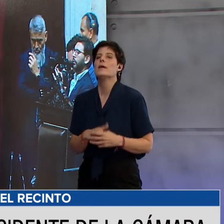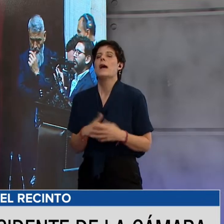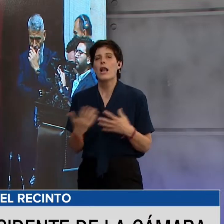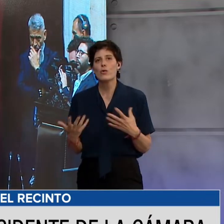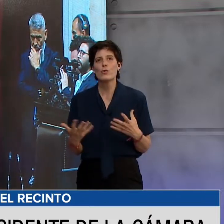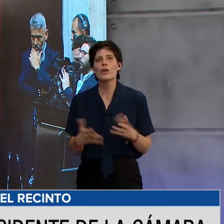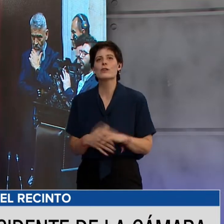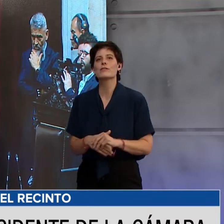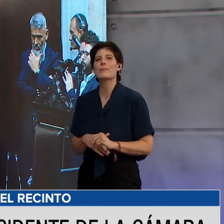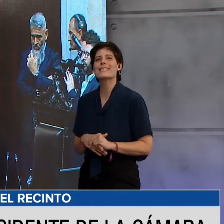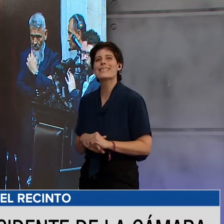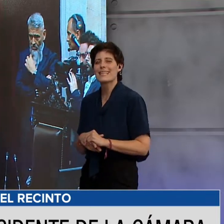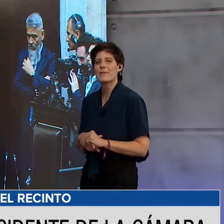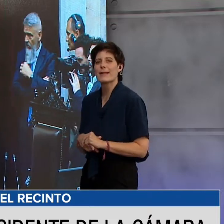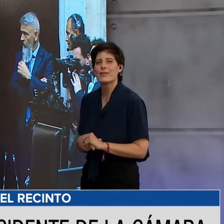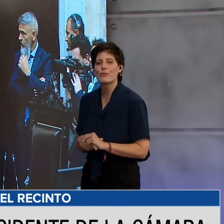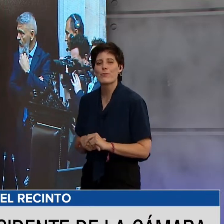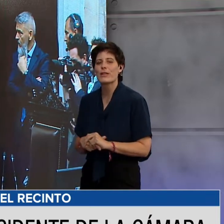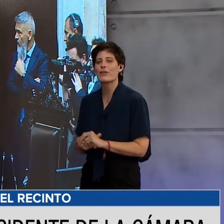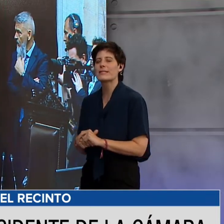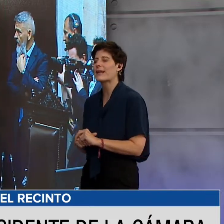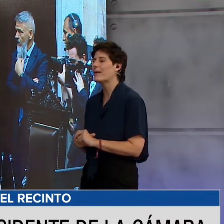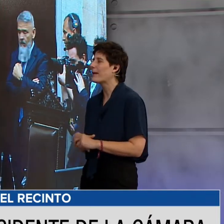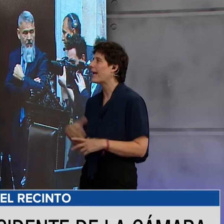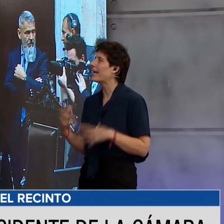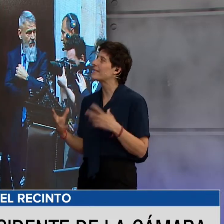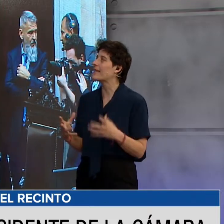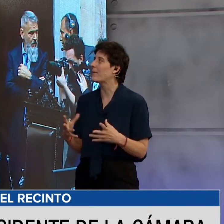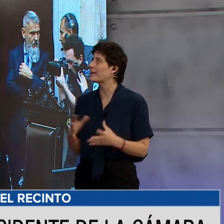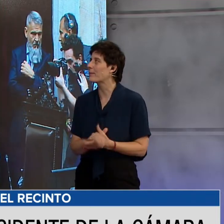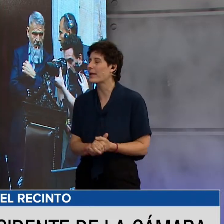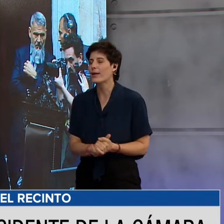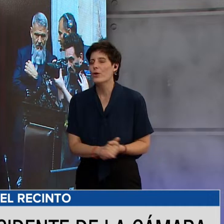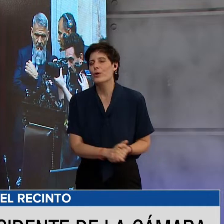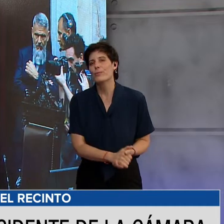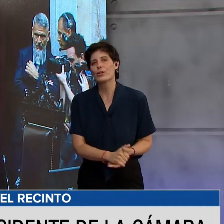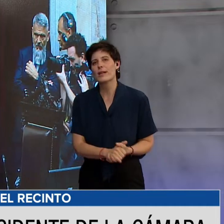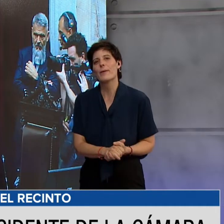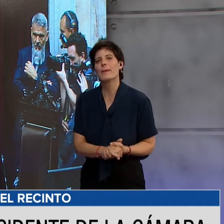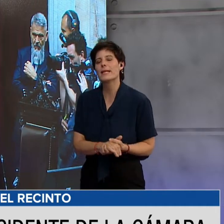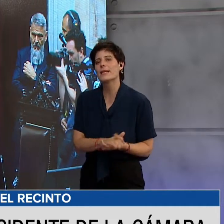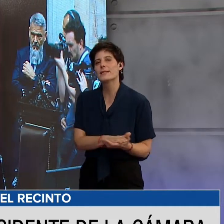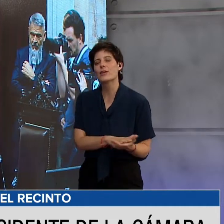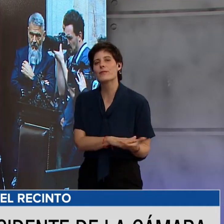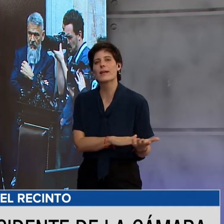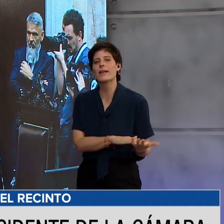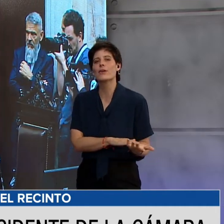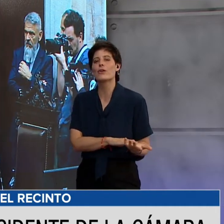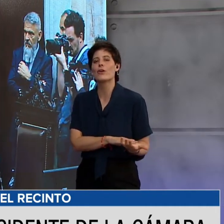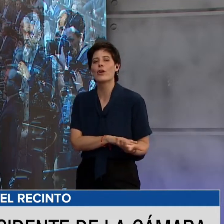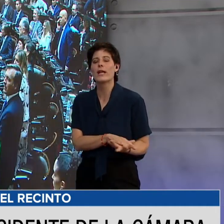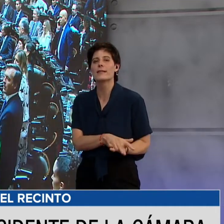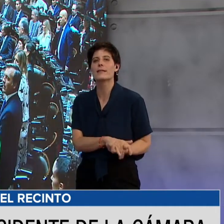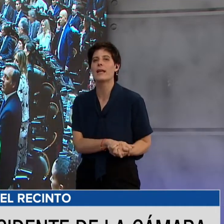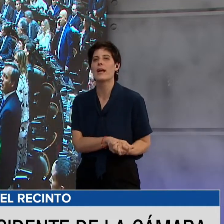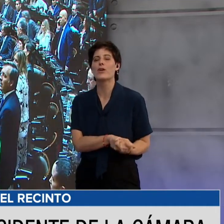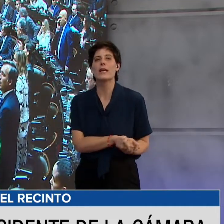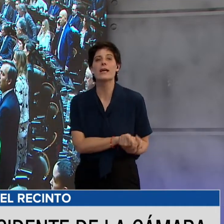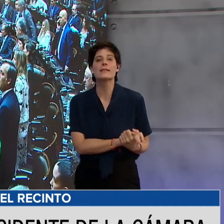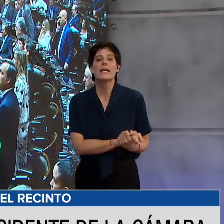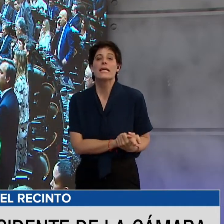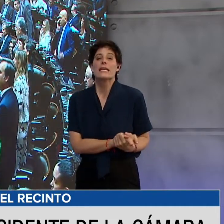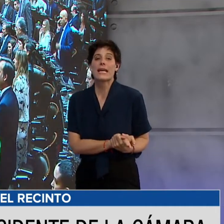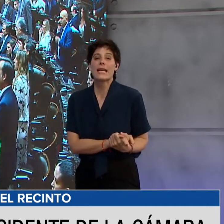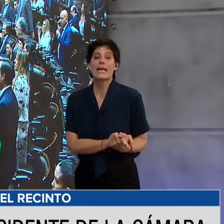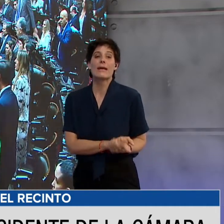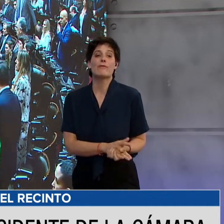tiempos. Algunos presidentes mandato cumplido de esta Cámara analizaban también un poco tras bambalinas en off the record con los colegas y las